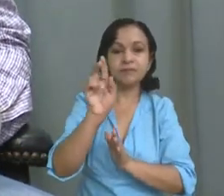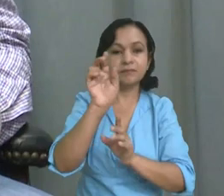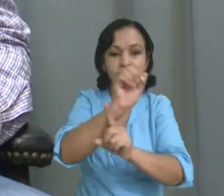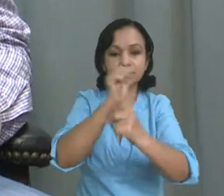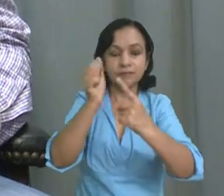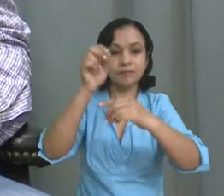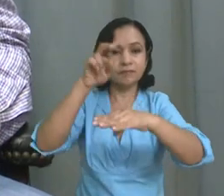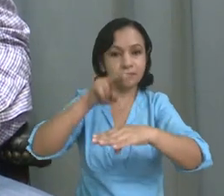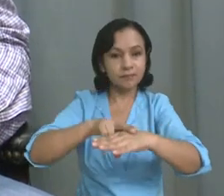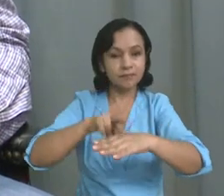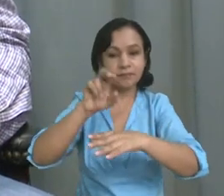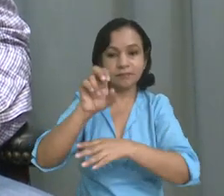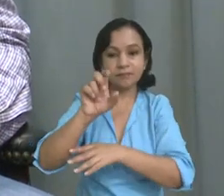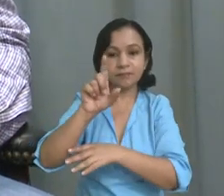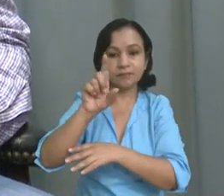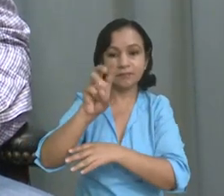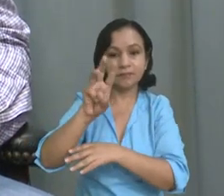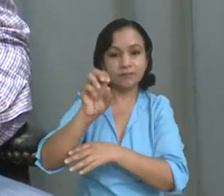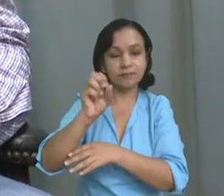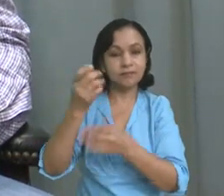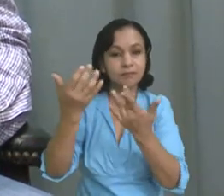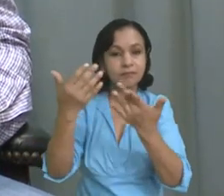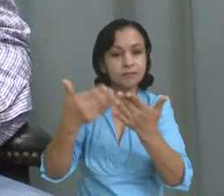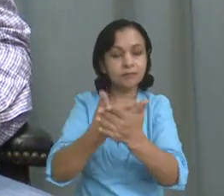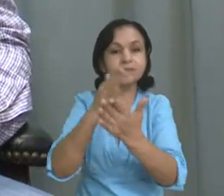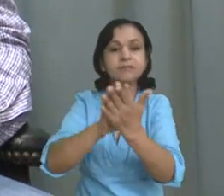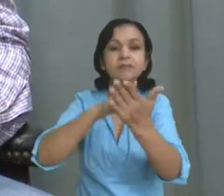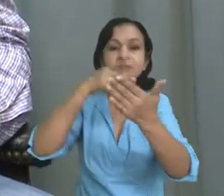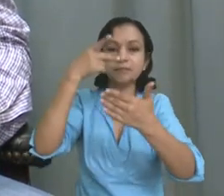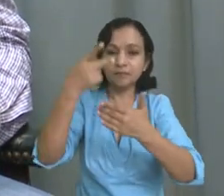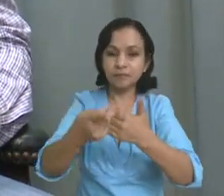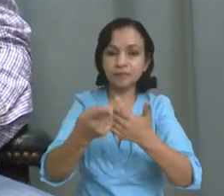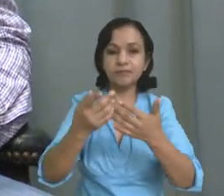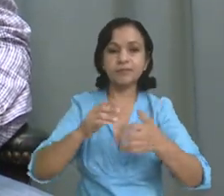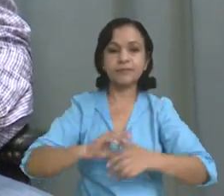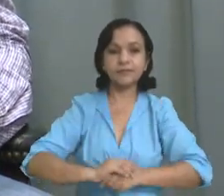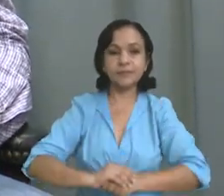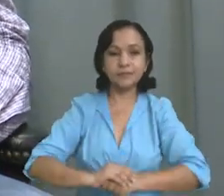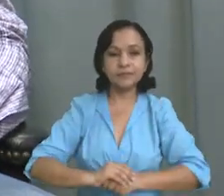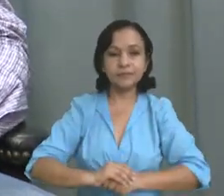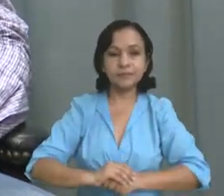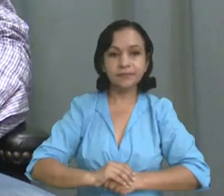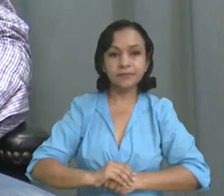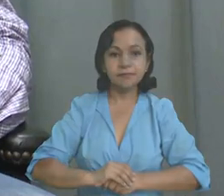el canal de la Asamblea Nacional. Estuvo con ustedes Elmer Marcia y le esperamos en una nueva edición.